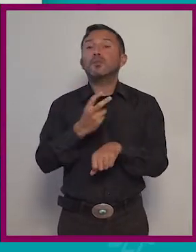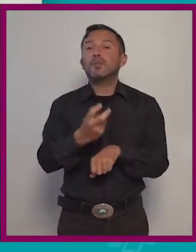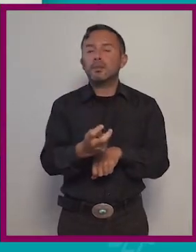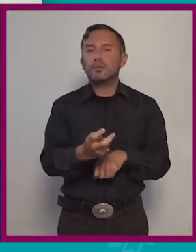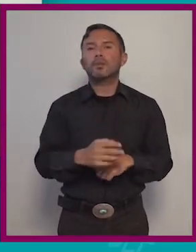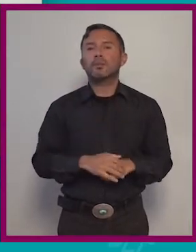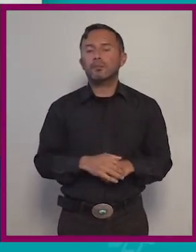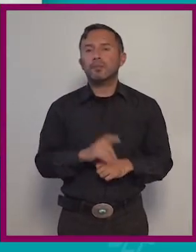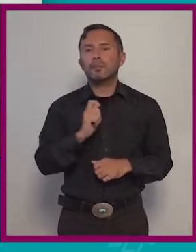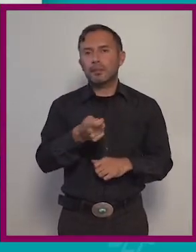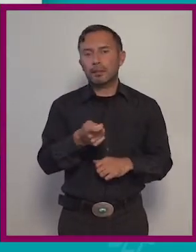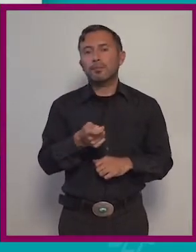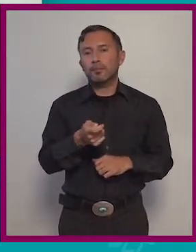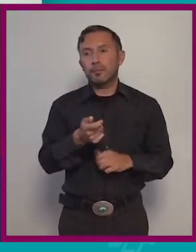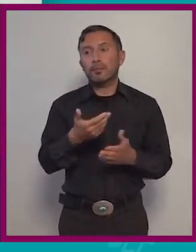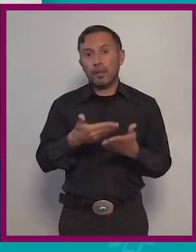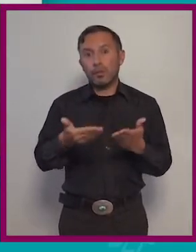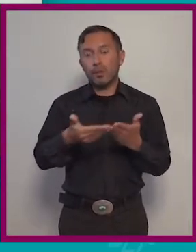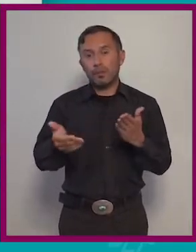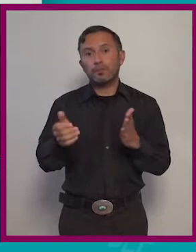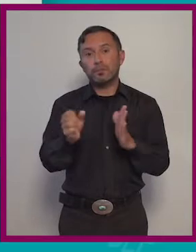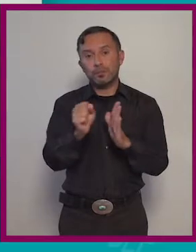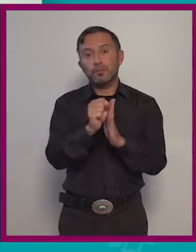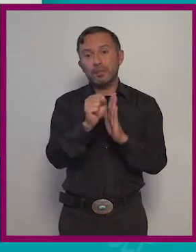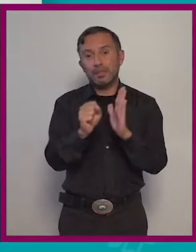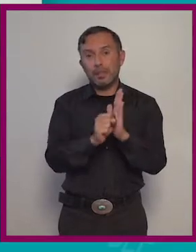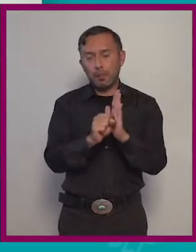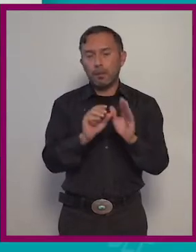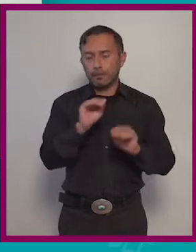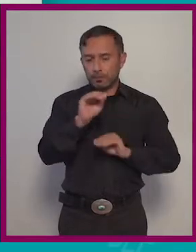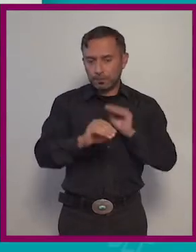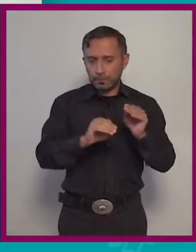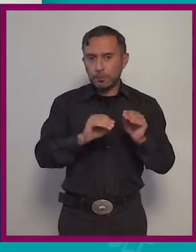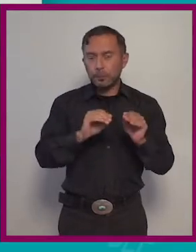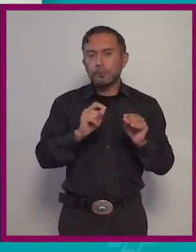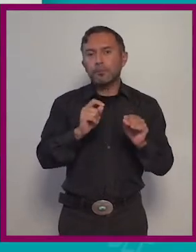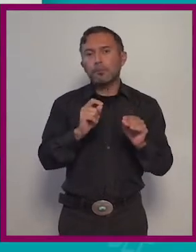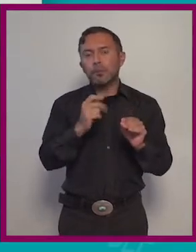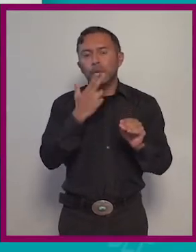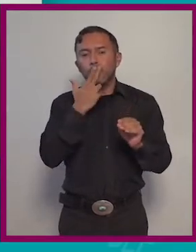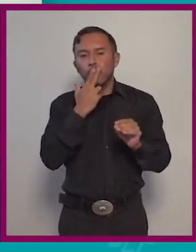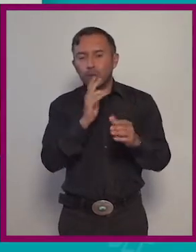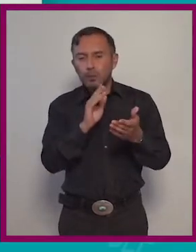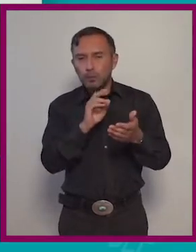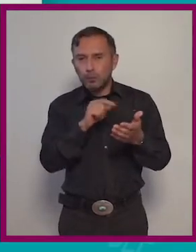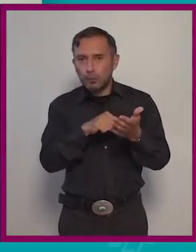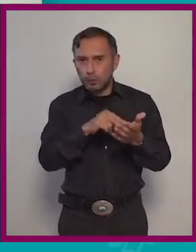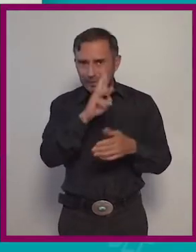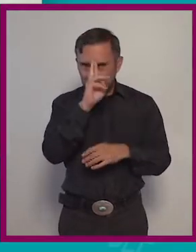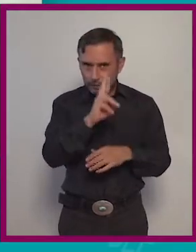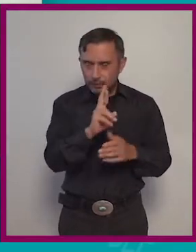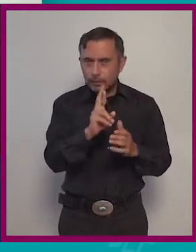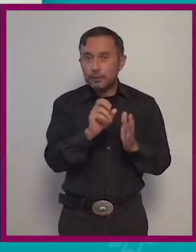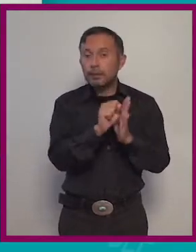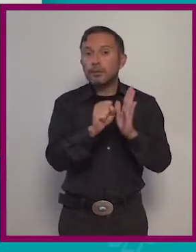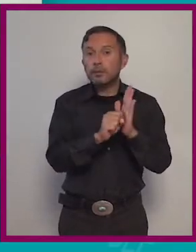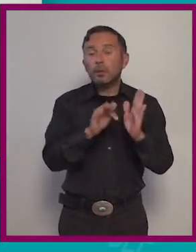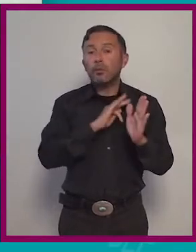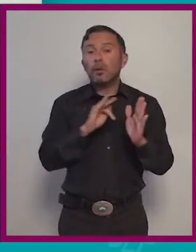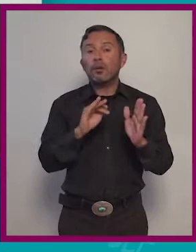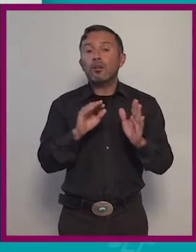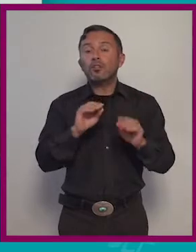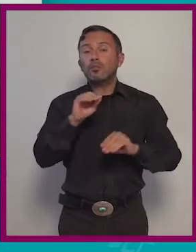que este sistema que está buscando crear esta ley de salvaguardia genera un sistema donde lo que se protege no es la obra